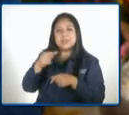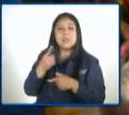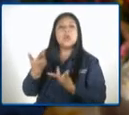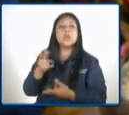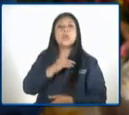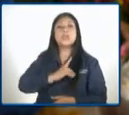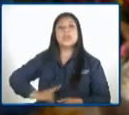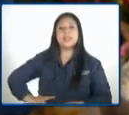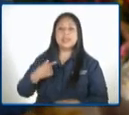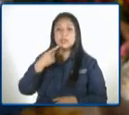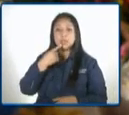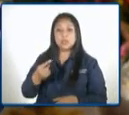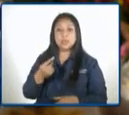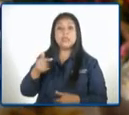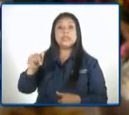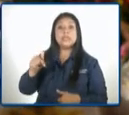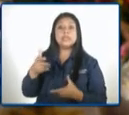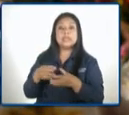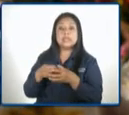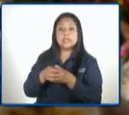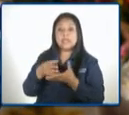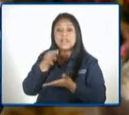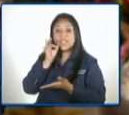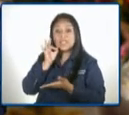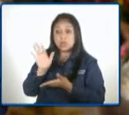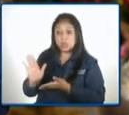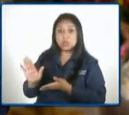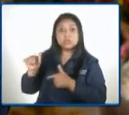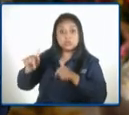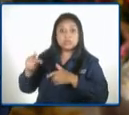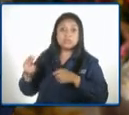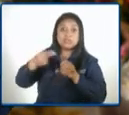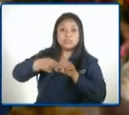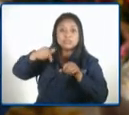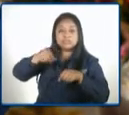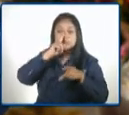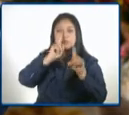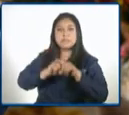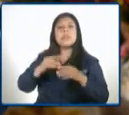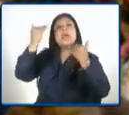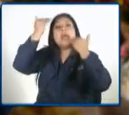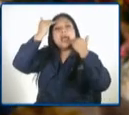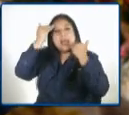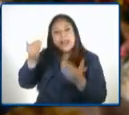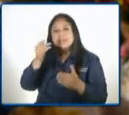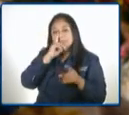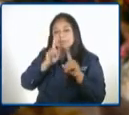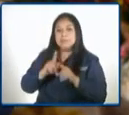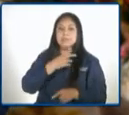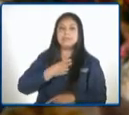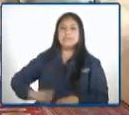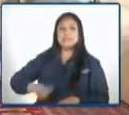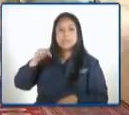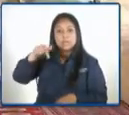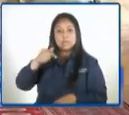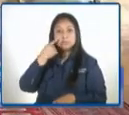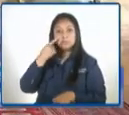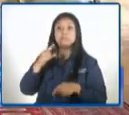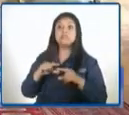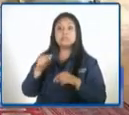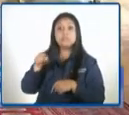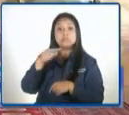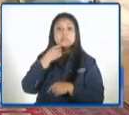de Cafeteros en este propósito. Quiero agradecer también, presidente, esa oferta tan importante que